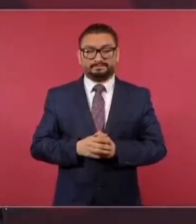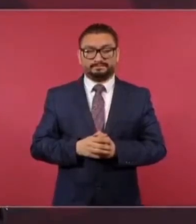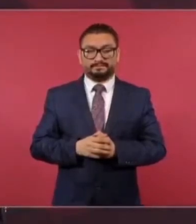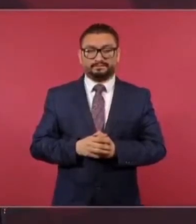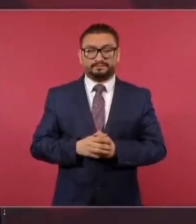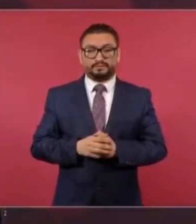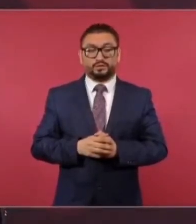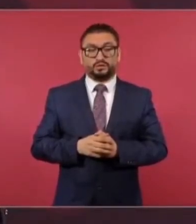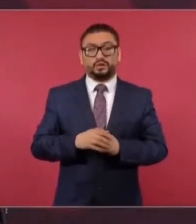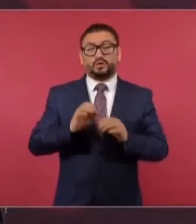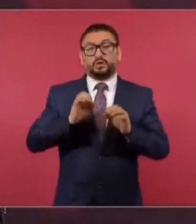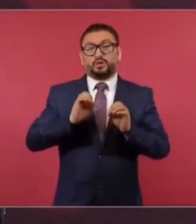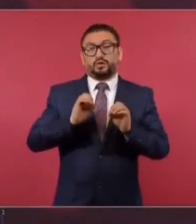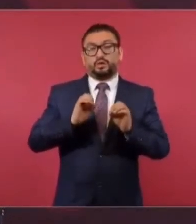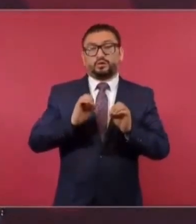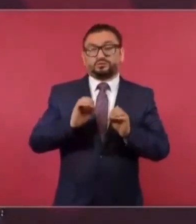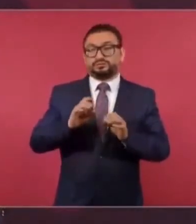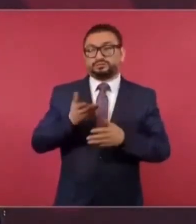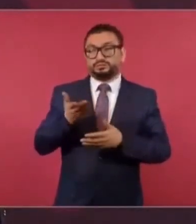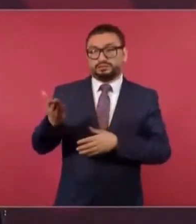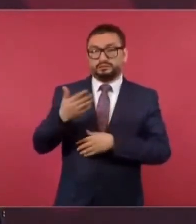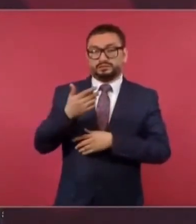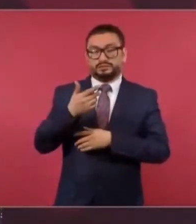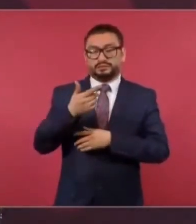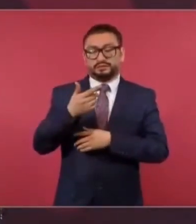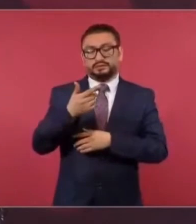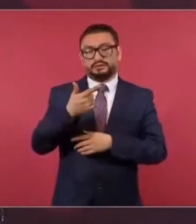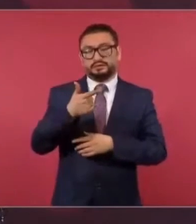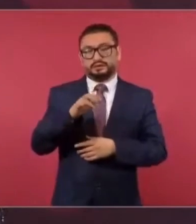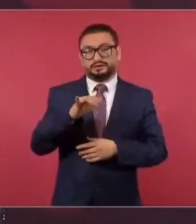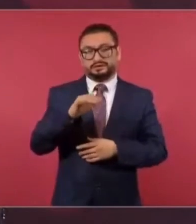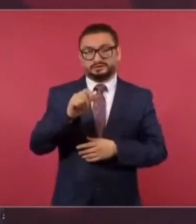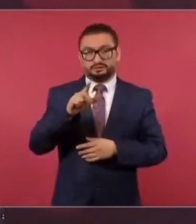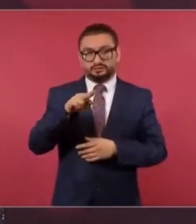le permitió a Genaro García Luna